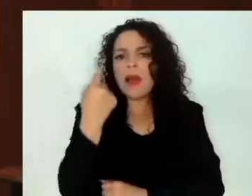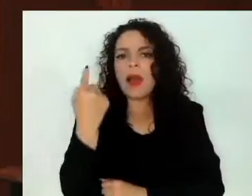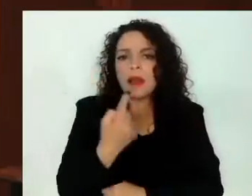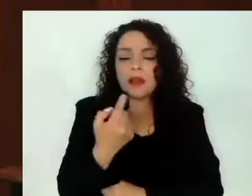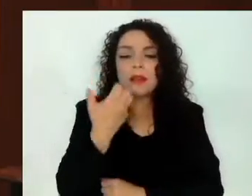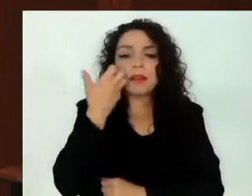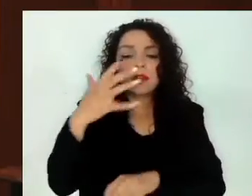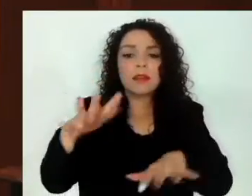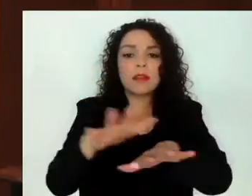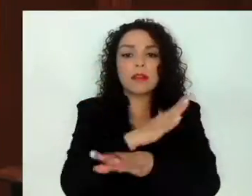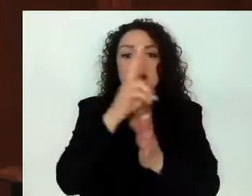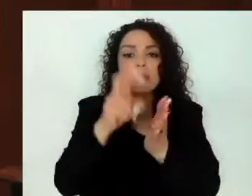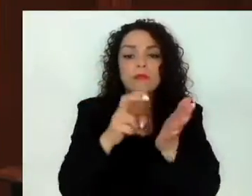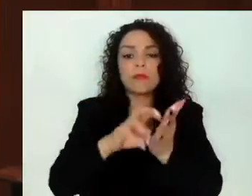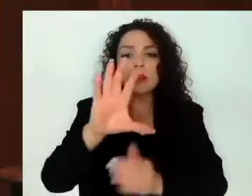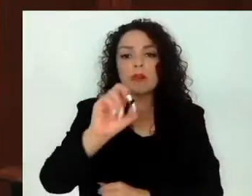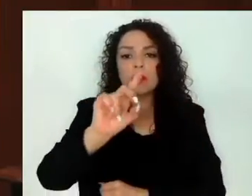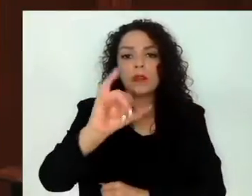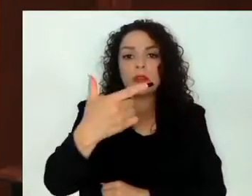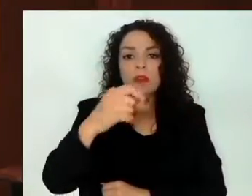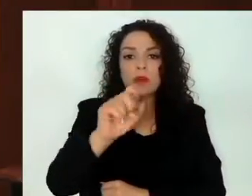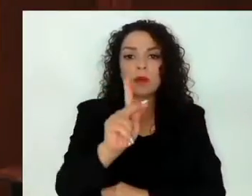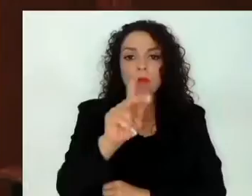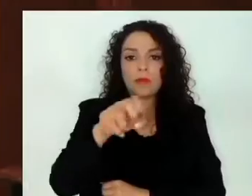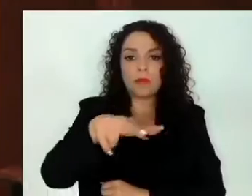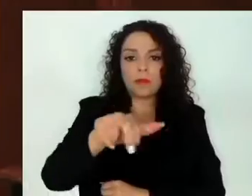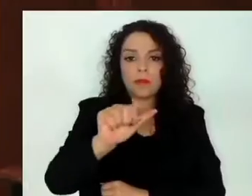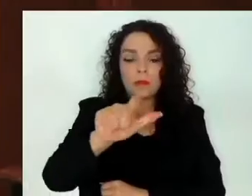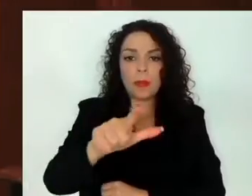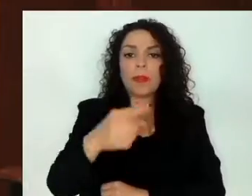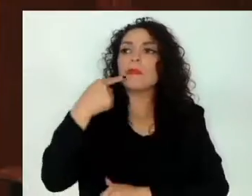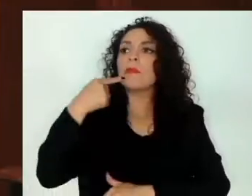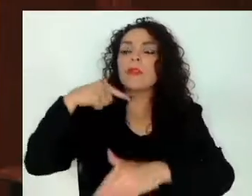Código Penal para establecer como tipo penal el delito de